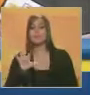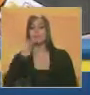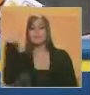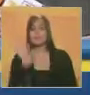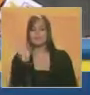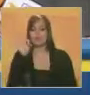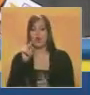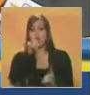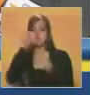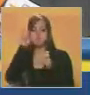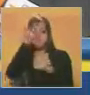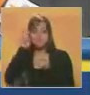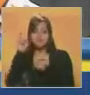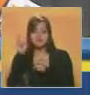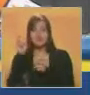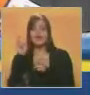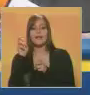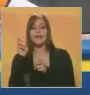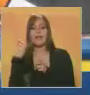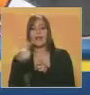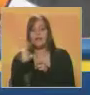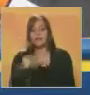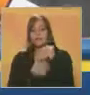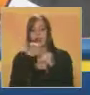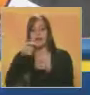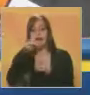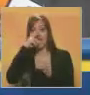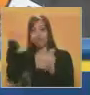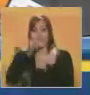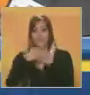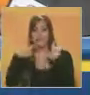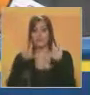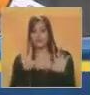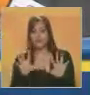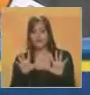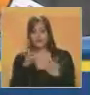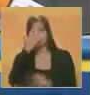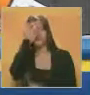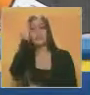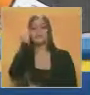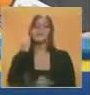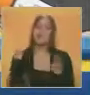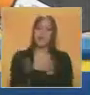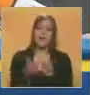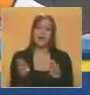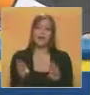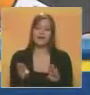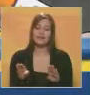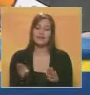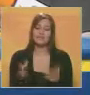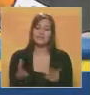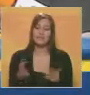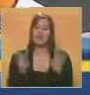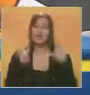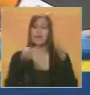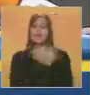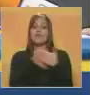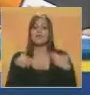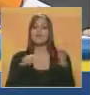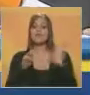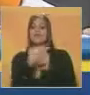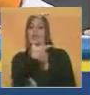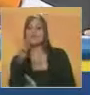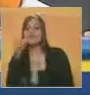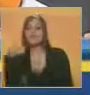ingresos brutos que habían perseguido durante el ejercicio fiscal del año 2010, que era equivalente a 9.300.000